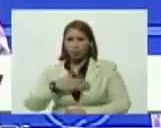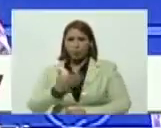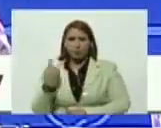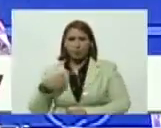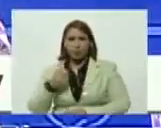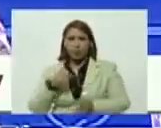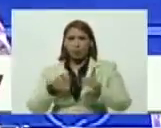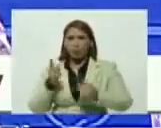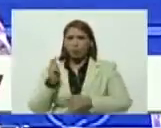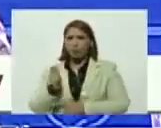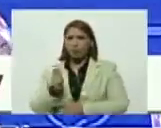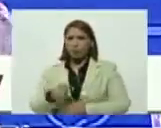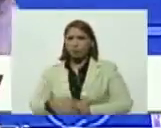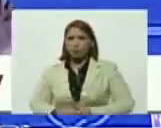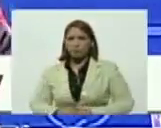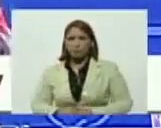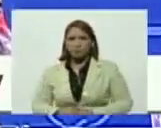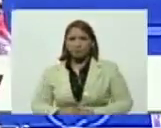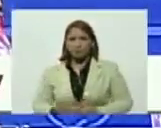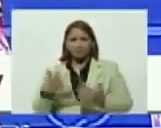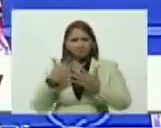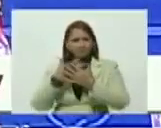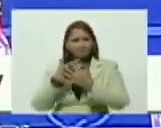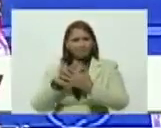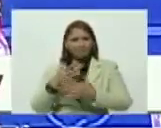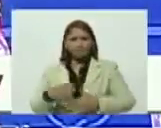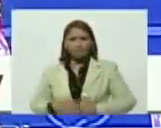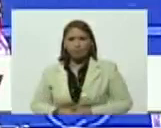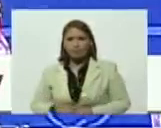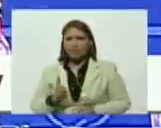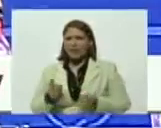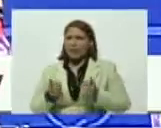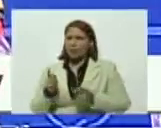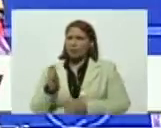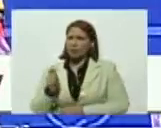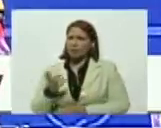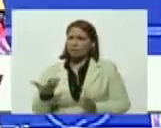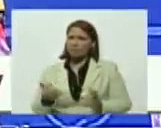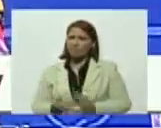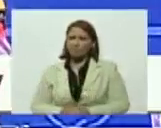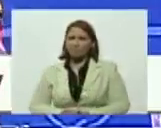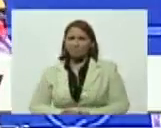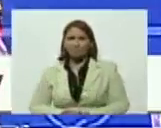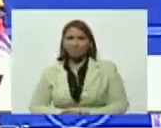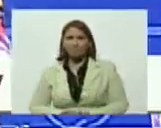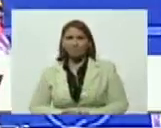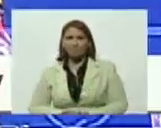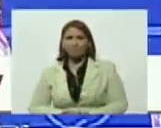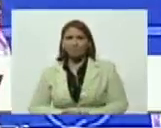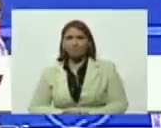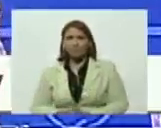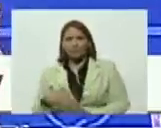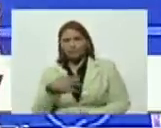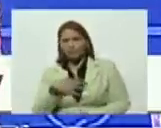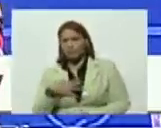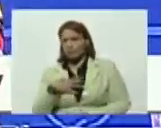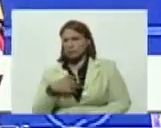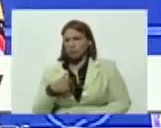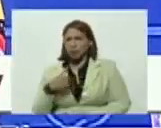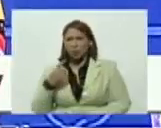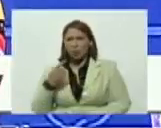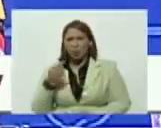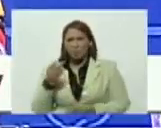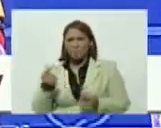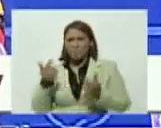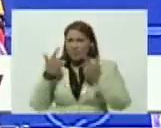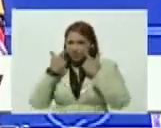tipo de duda, algún tipo de escozor o que no esté pendiente